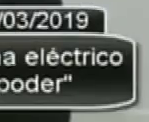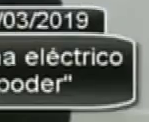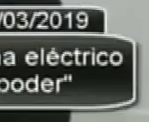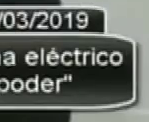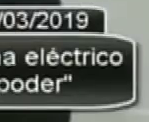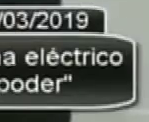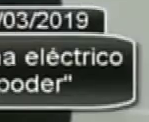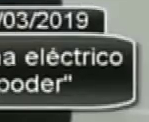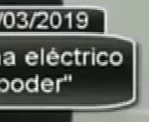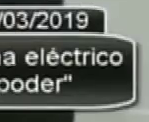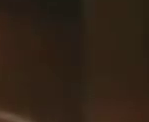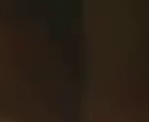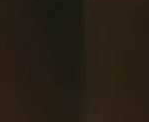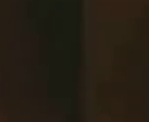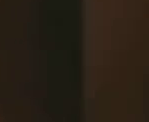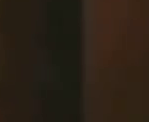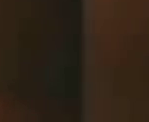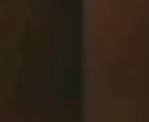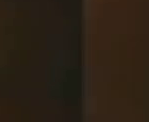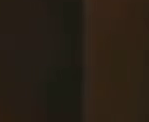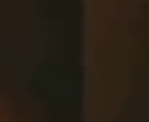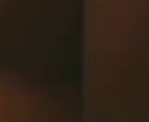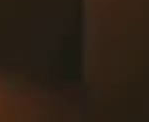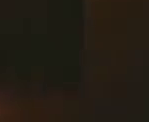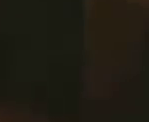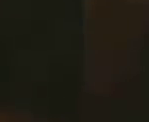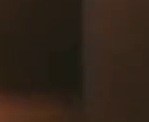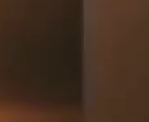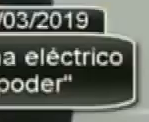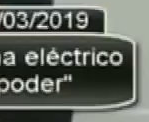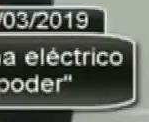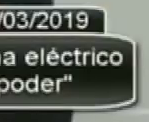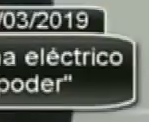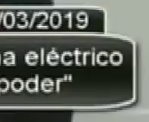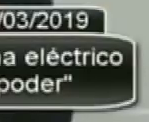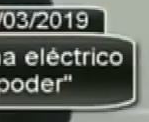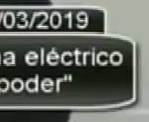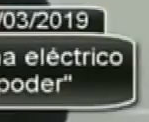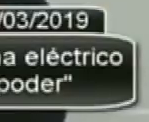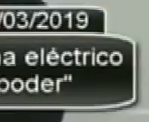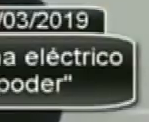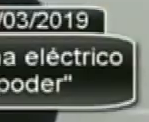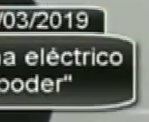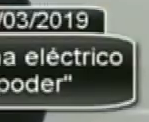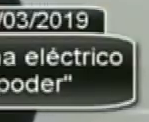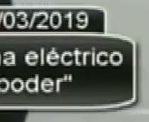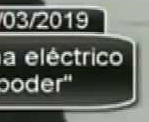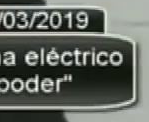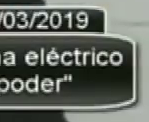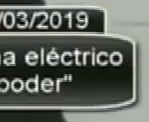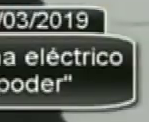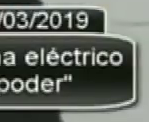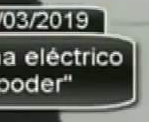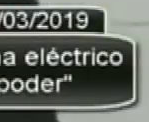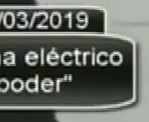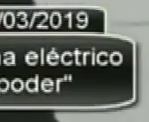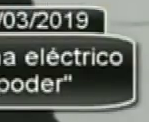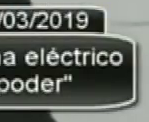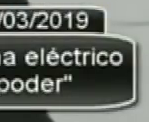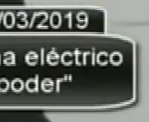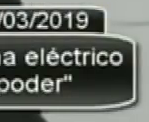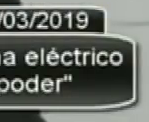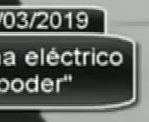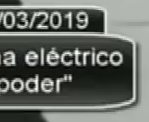Y lo repito, el cese de la oscuridad vendrá definitivamente con el cese de la usurpación. El cese de la